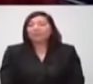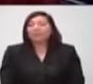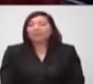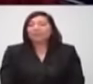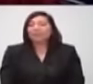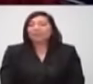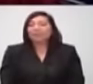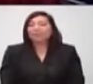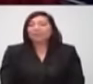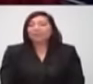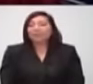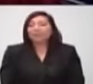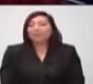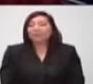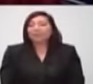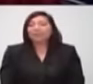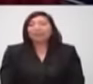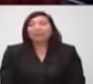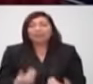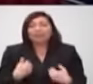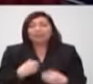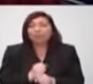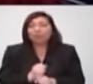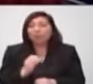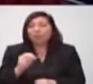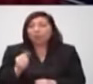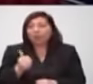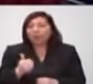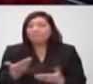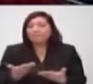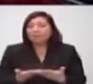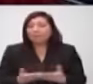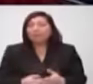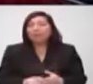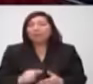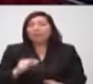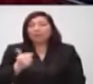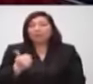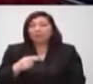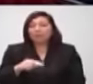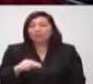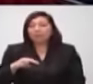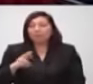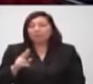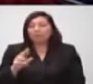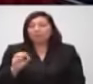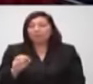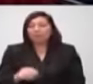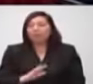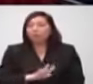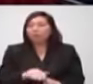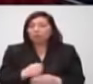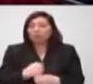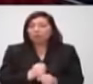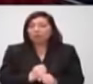constructora que tenía las obras era OAS, que ha sido sustituida por la empresa Graña y Montero, quien actualmente se encuentra a cargo de todas las obras